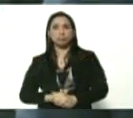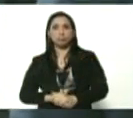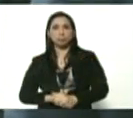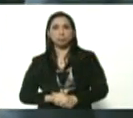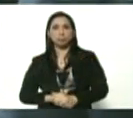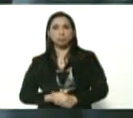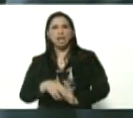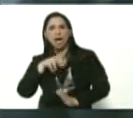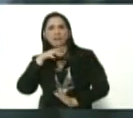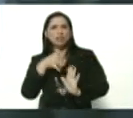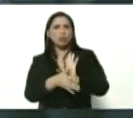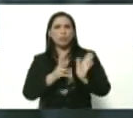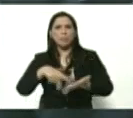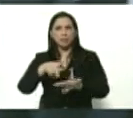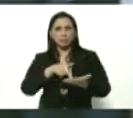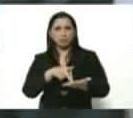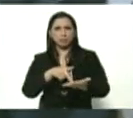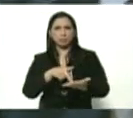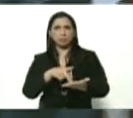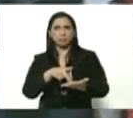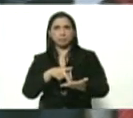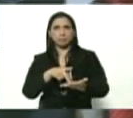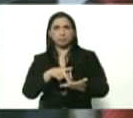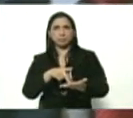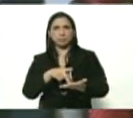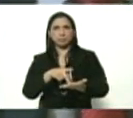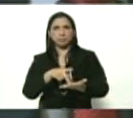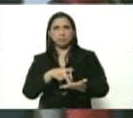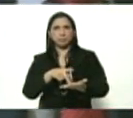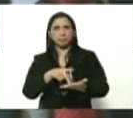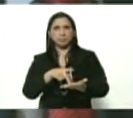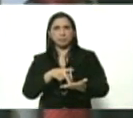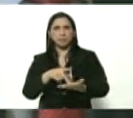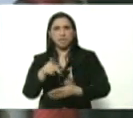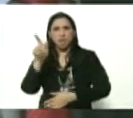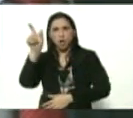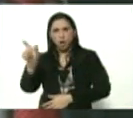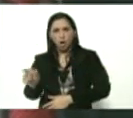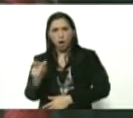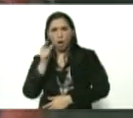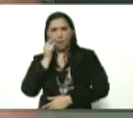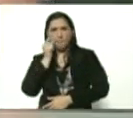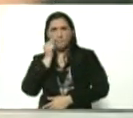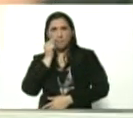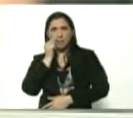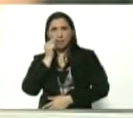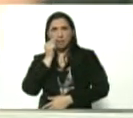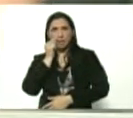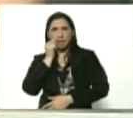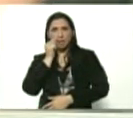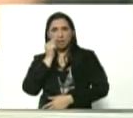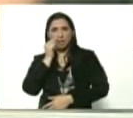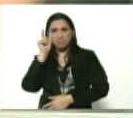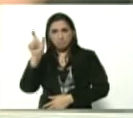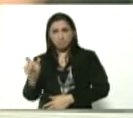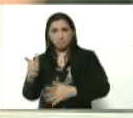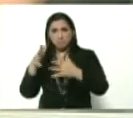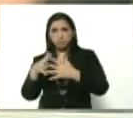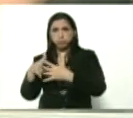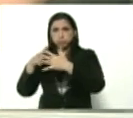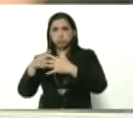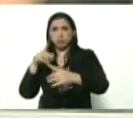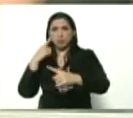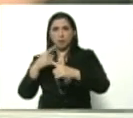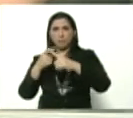que hablan de la participación de este individuo, ciudadano estadounidense, ex